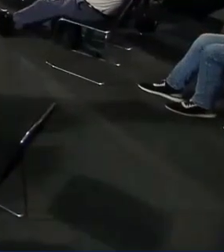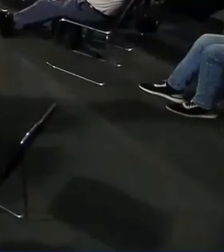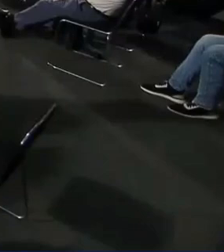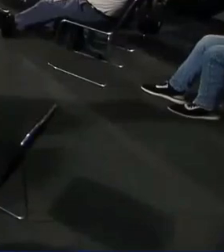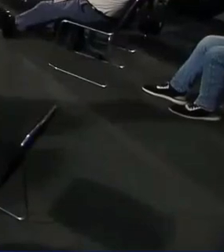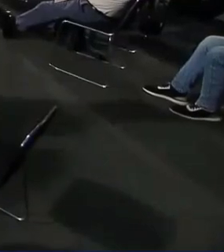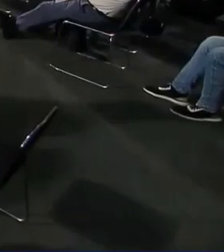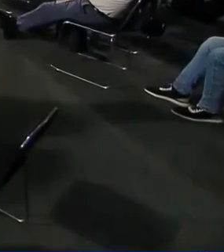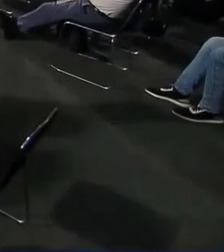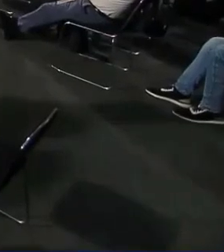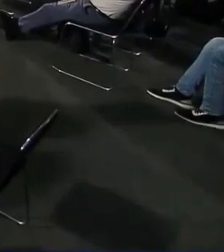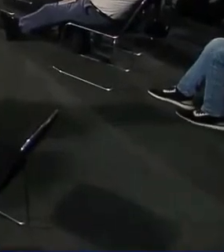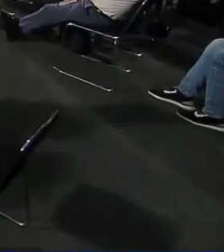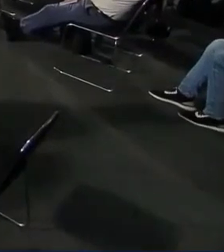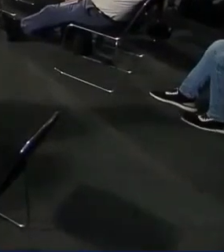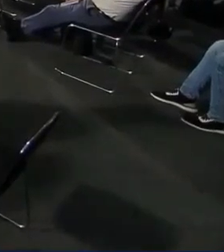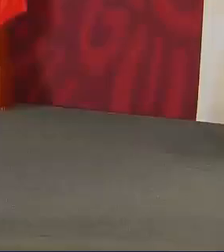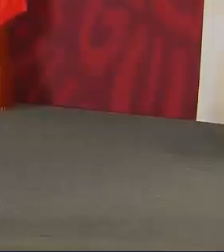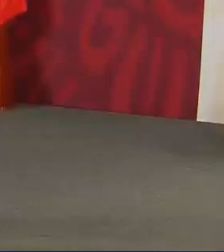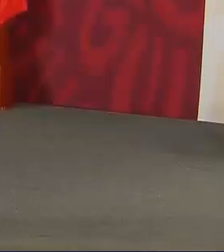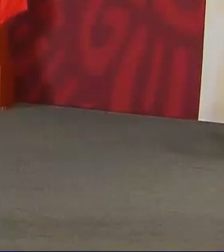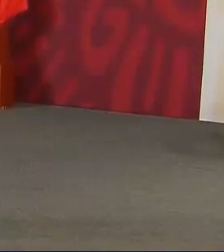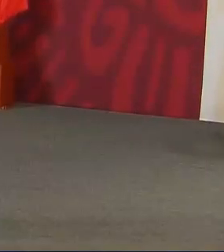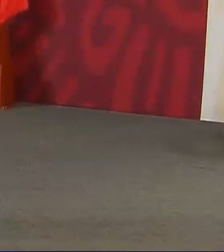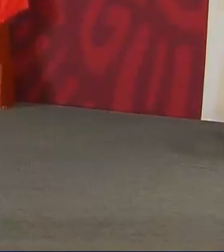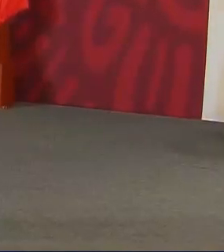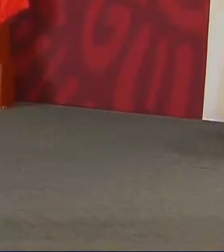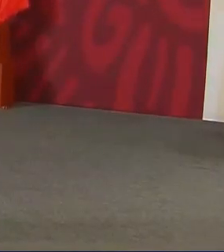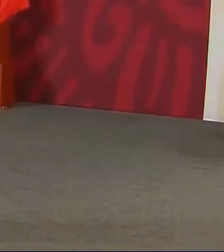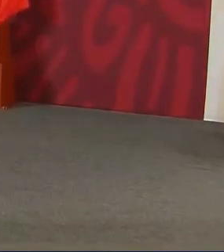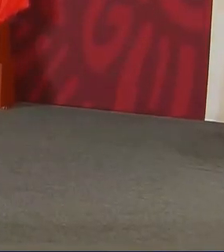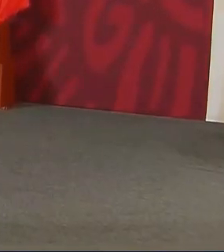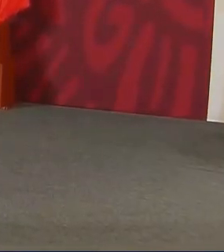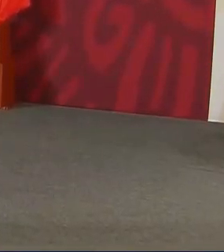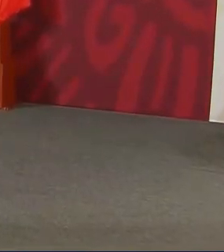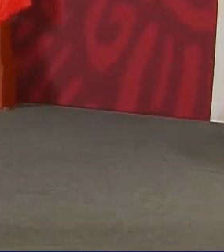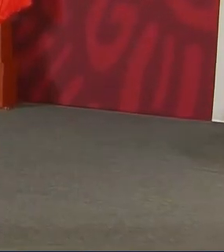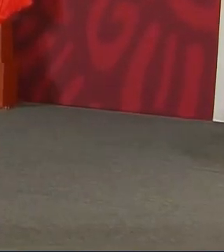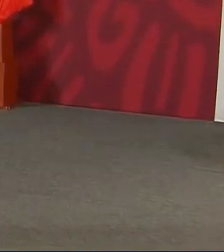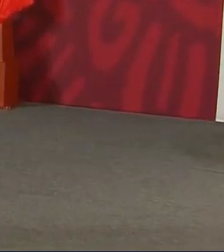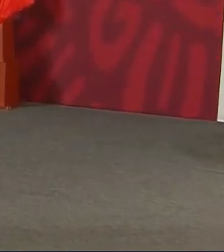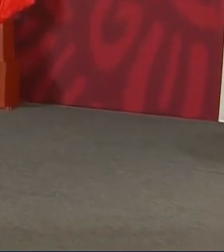de ser mexicano allá, muy